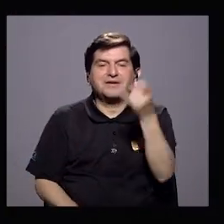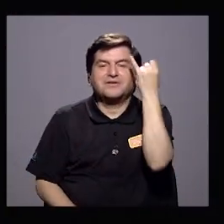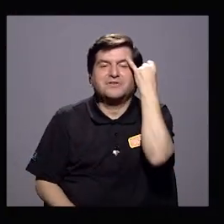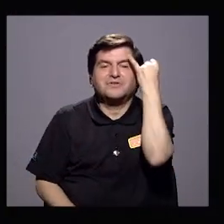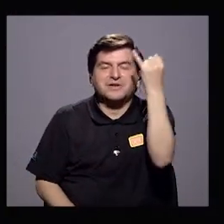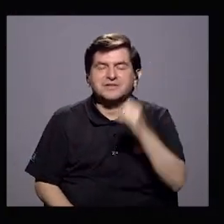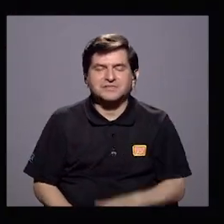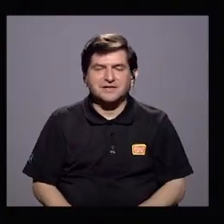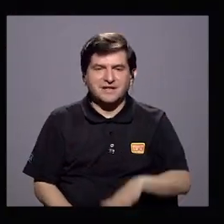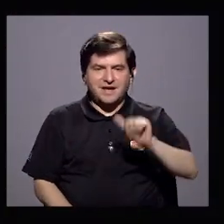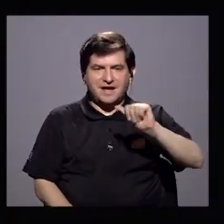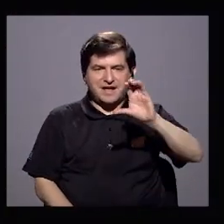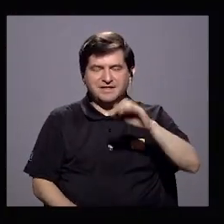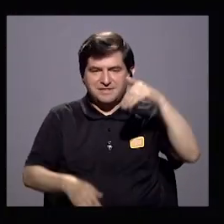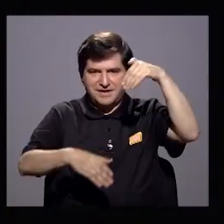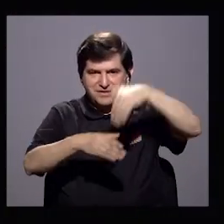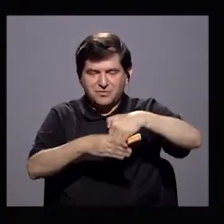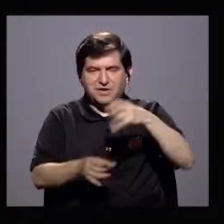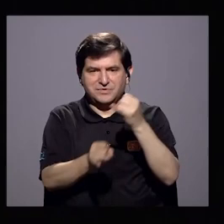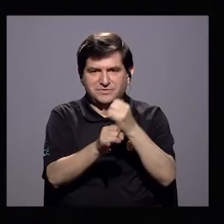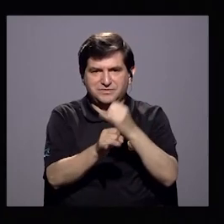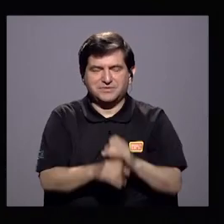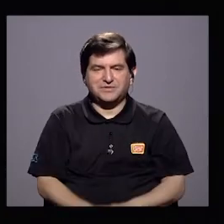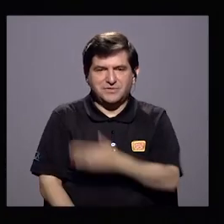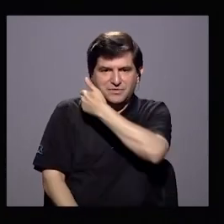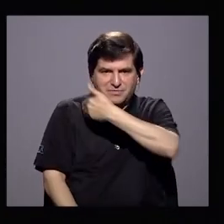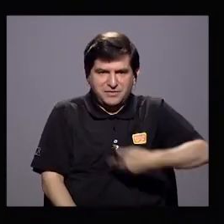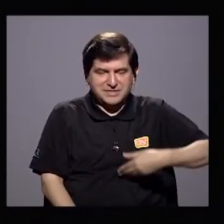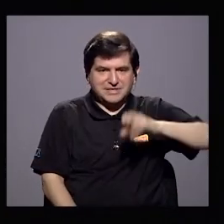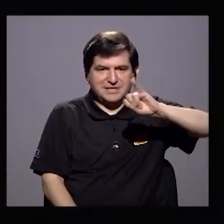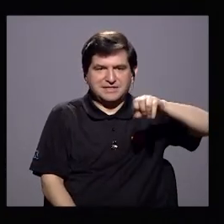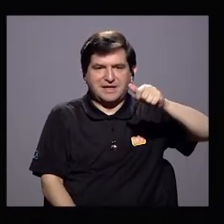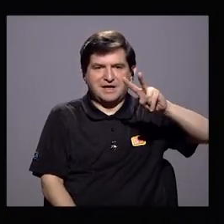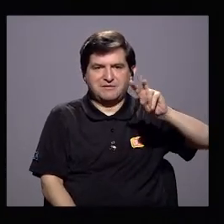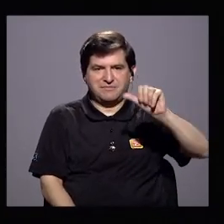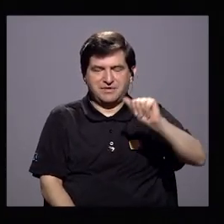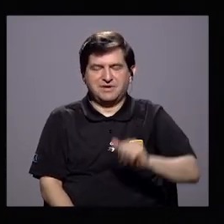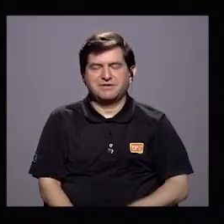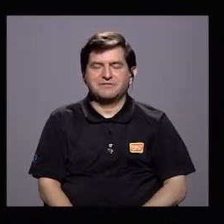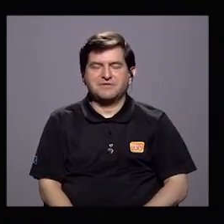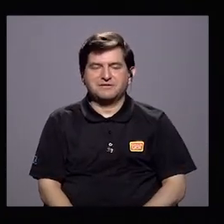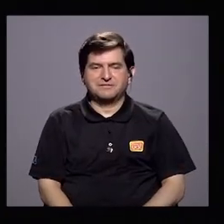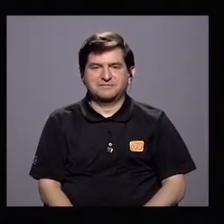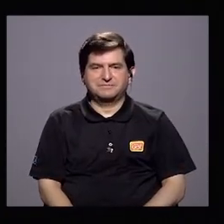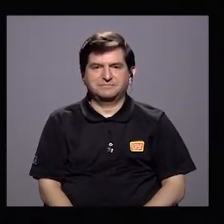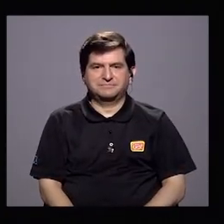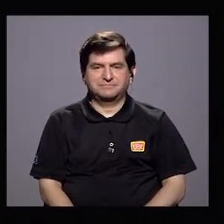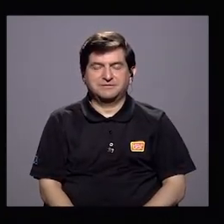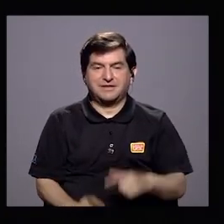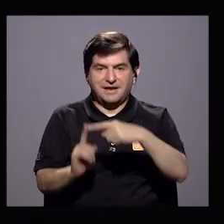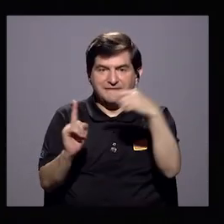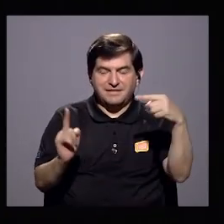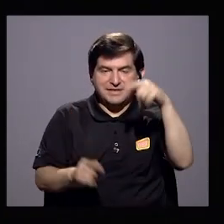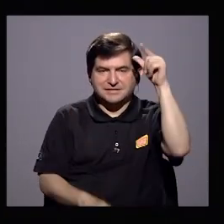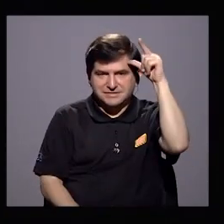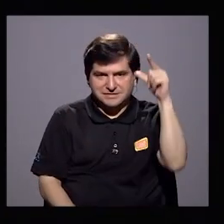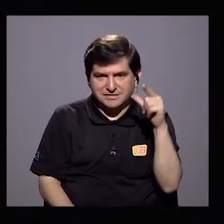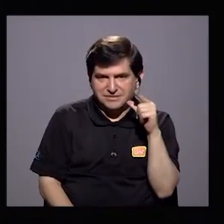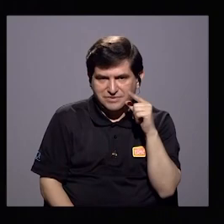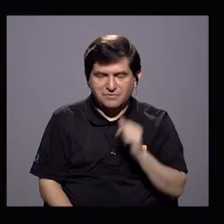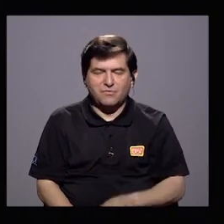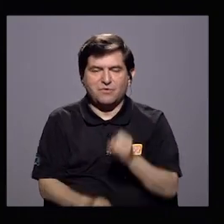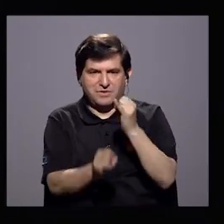que hizo Andrea Centeno con su llegada a Habdeba. Estamos con la presidenta ejecutiva, casualmente, de esta institución del Estado, que desde Limón